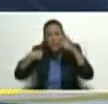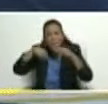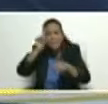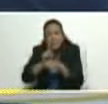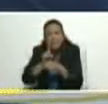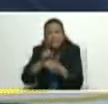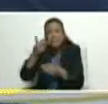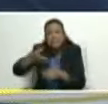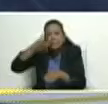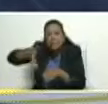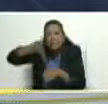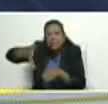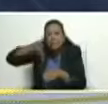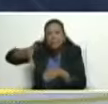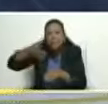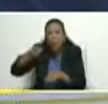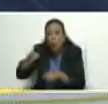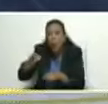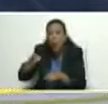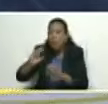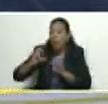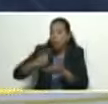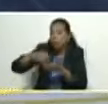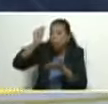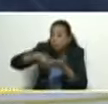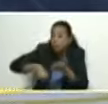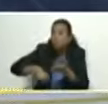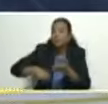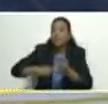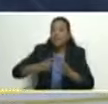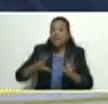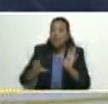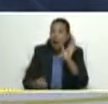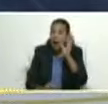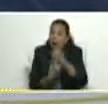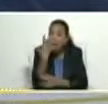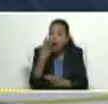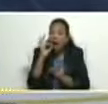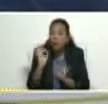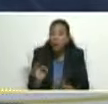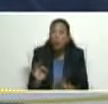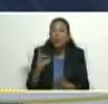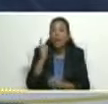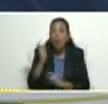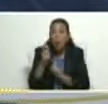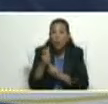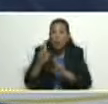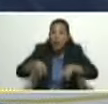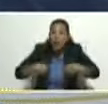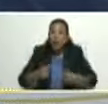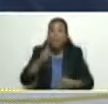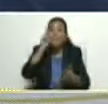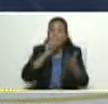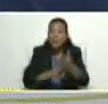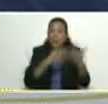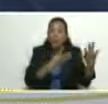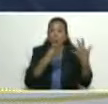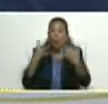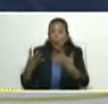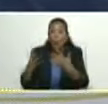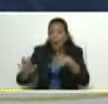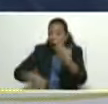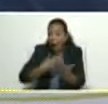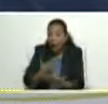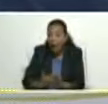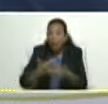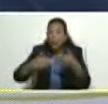principio que ha guiado desde el registro de lo que fue la construcción de la Constitución de la República Bolivariana hasta